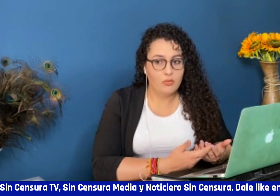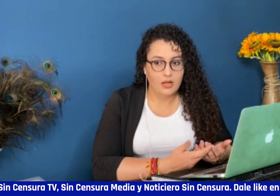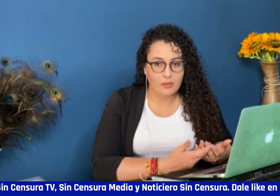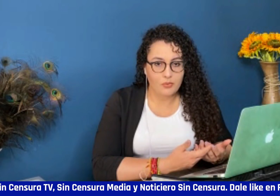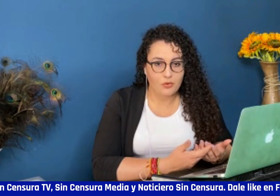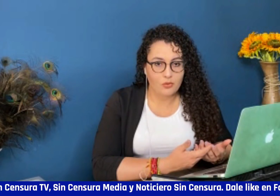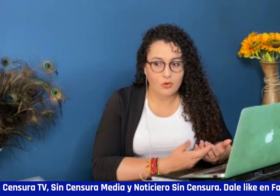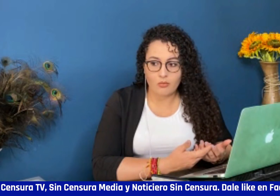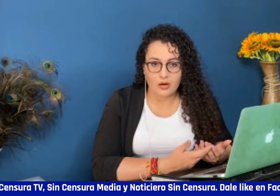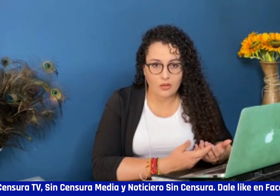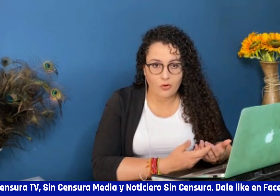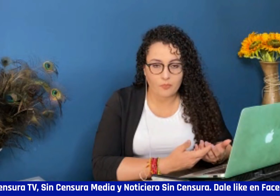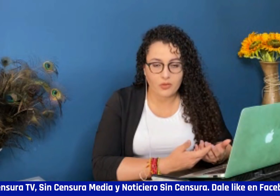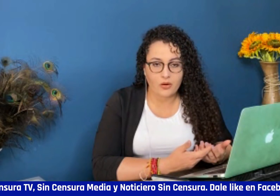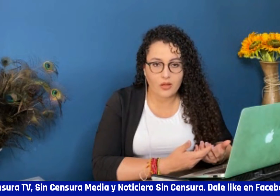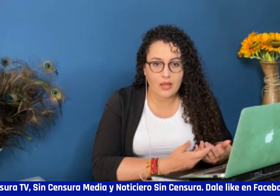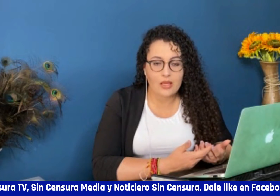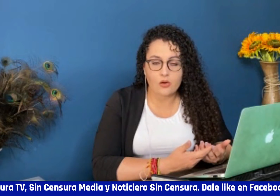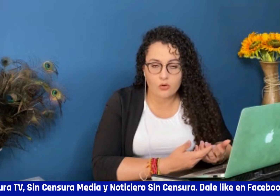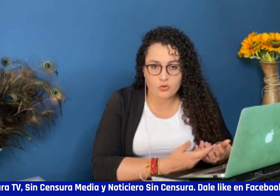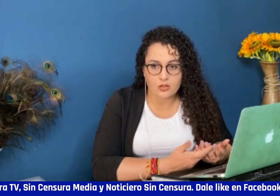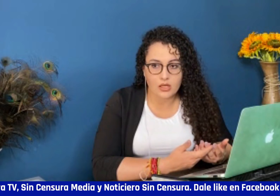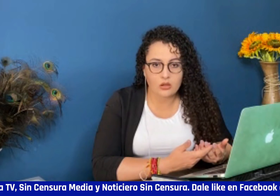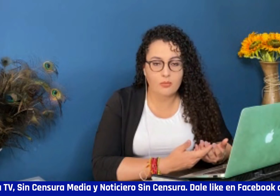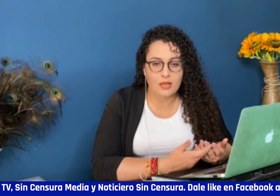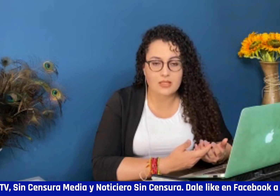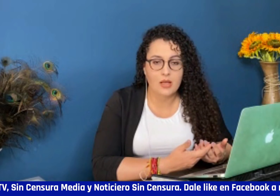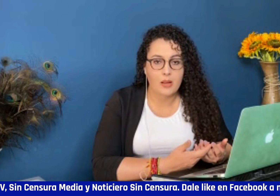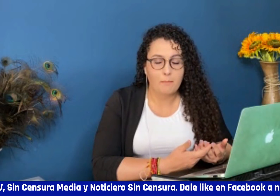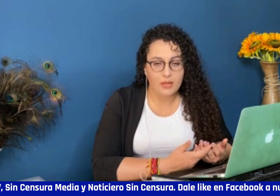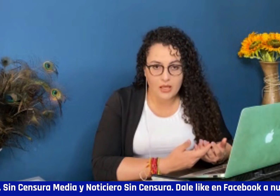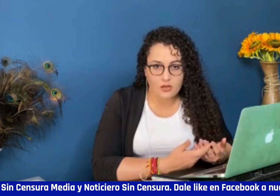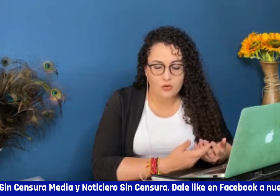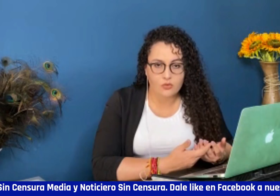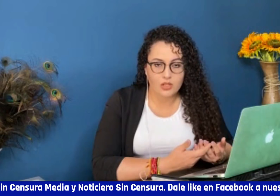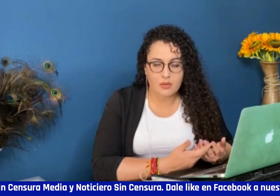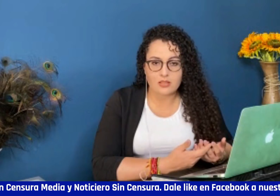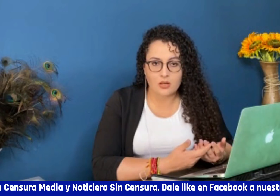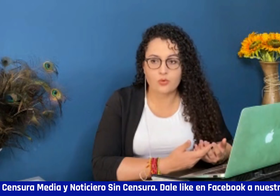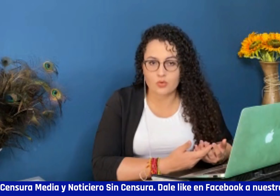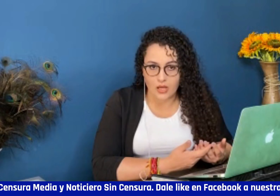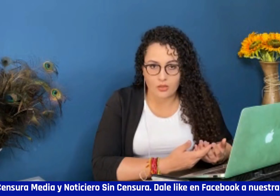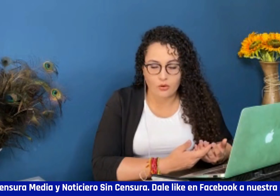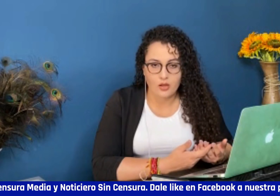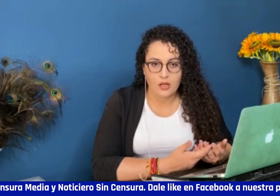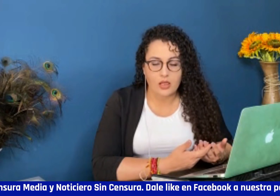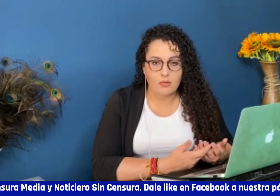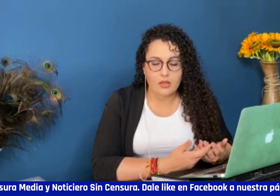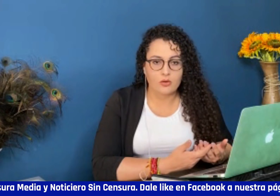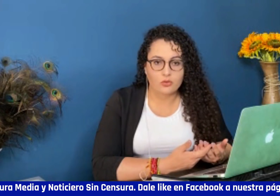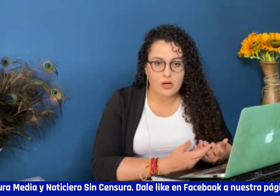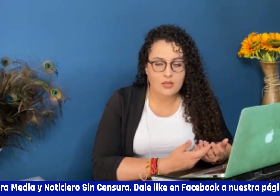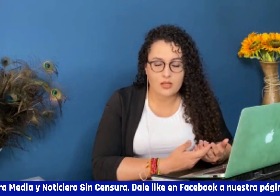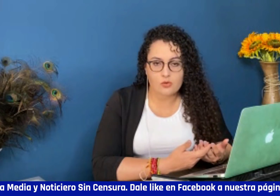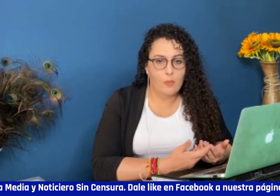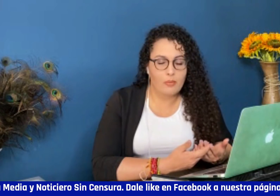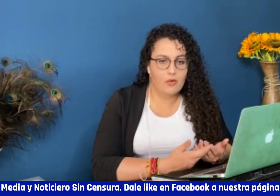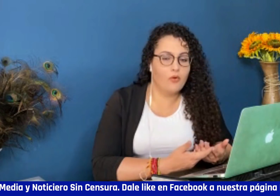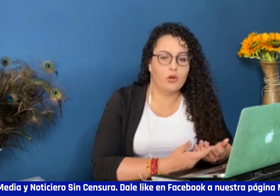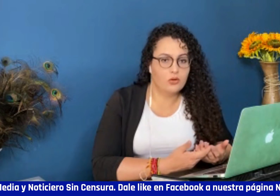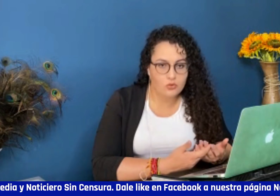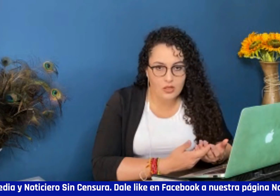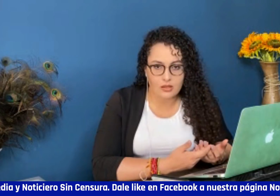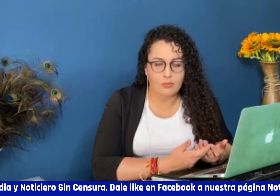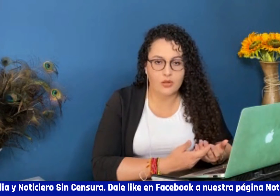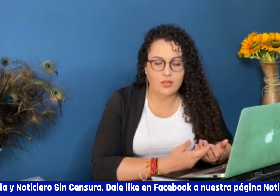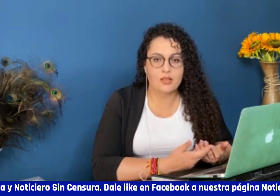poniendo un muy mal ejemplo como gobernador. Creo que incluso el delito más pequeño debe de ser juzgado y debe de encontrarse si es culpable